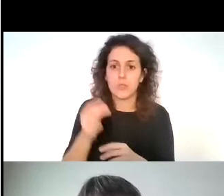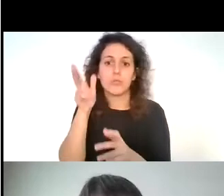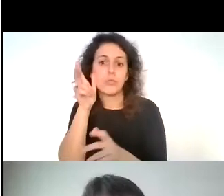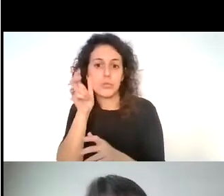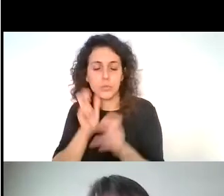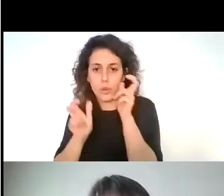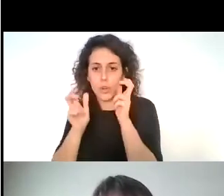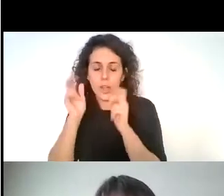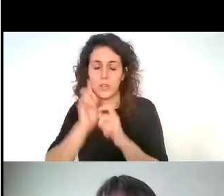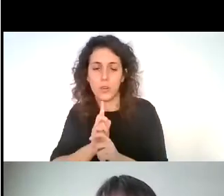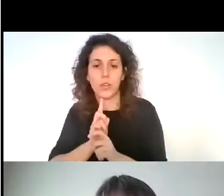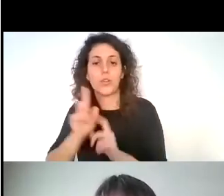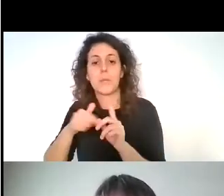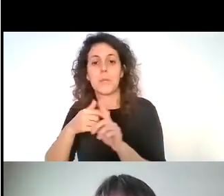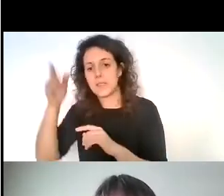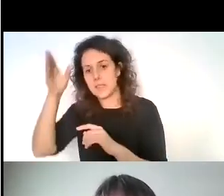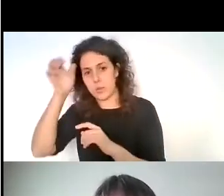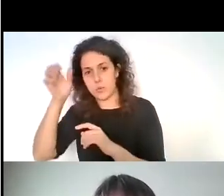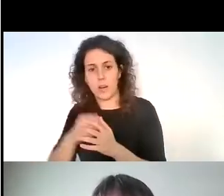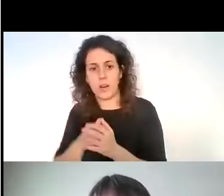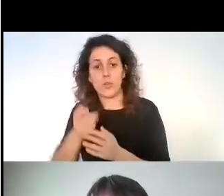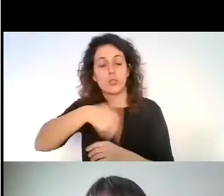Hicimos más formación, creamos también